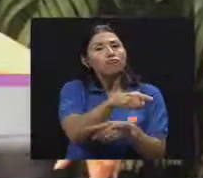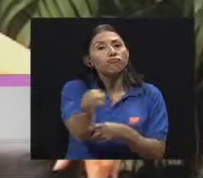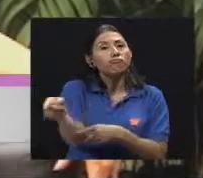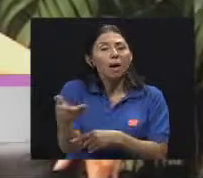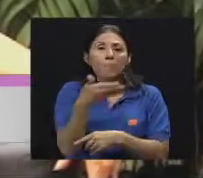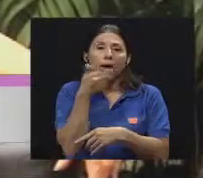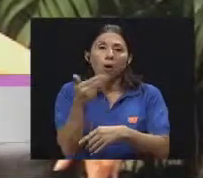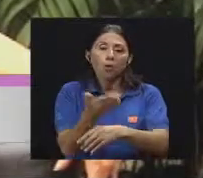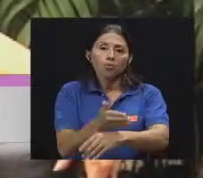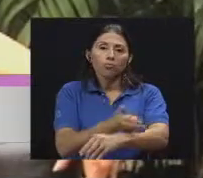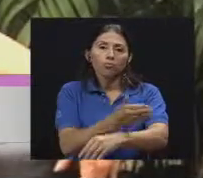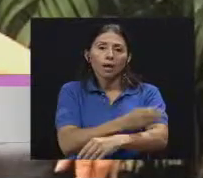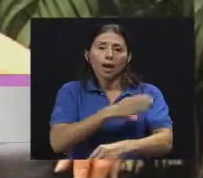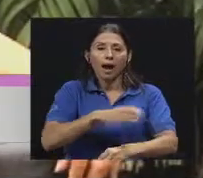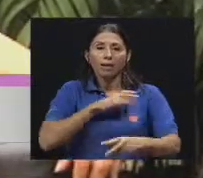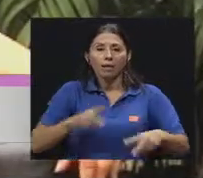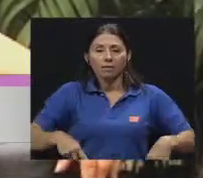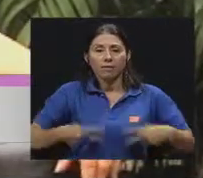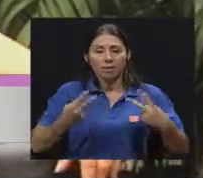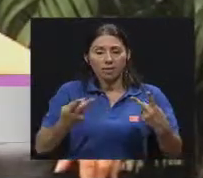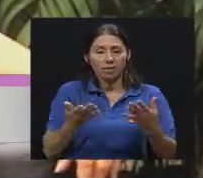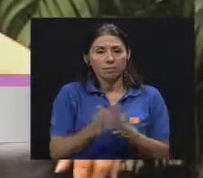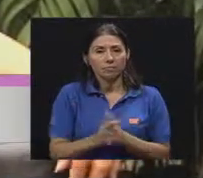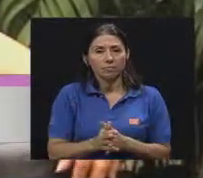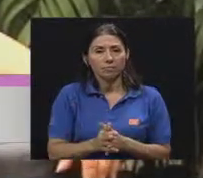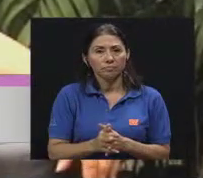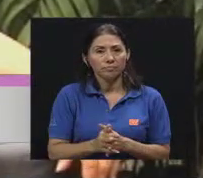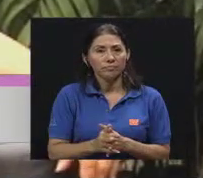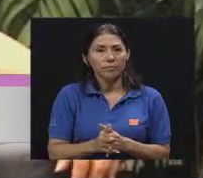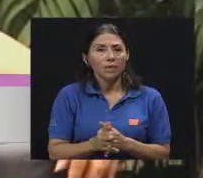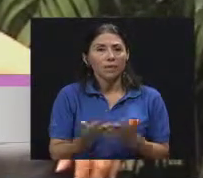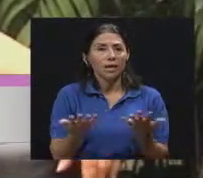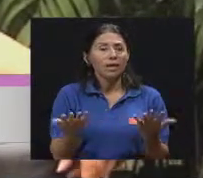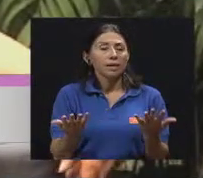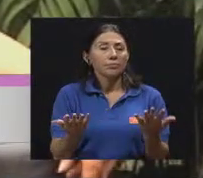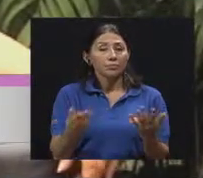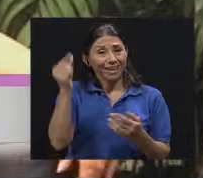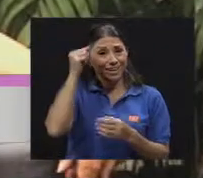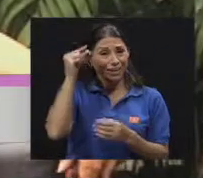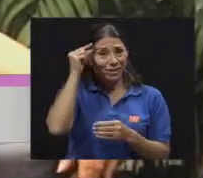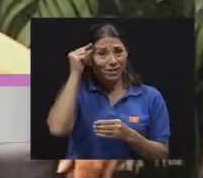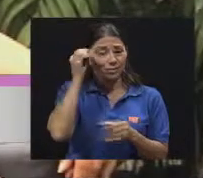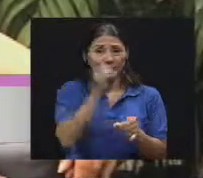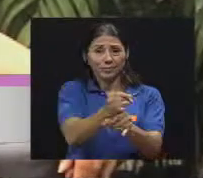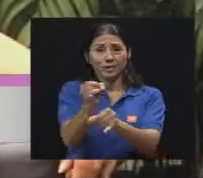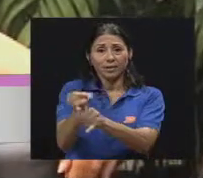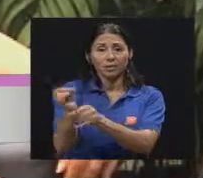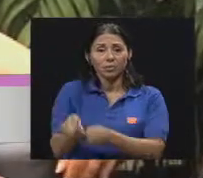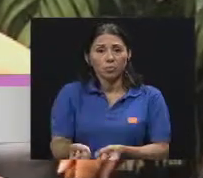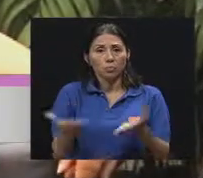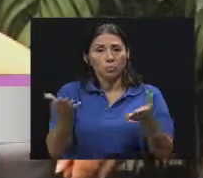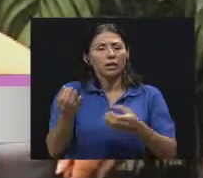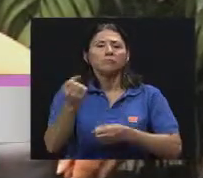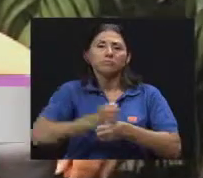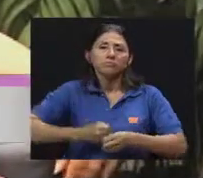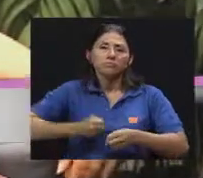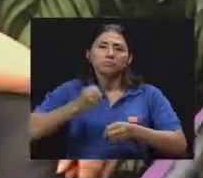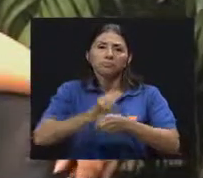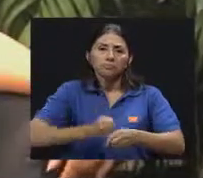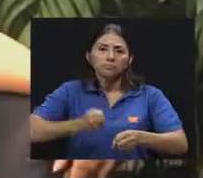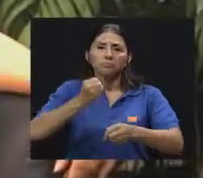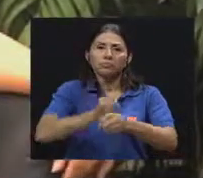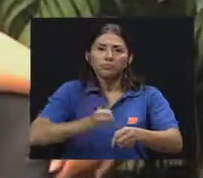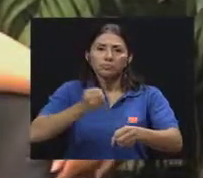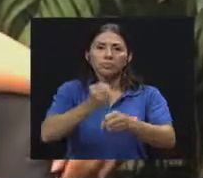de vida a las personas adultas mayores en general. Desde el Estado se buscan hacer acciones, ¿verdad?, que donde